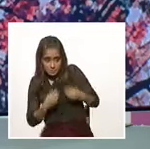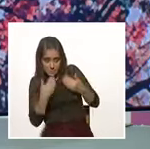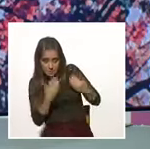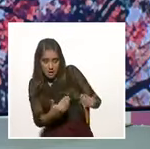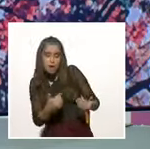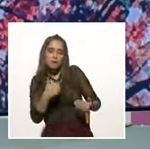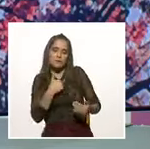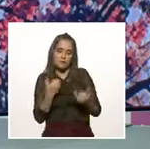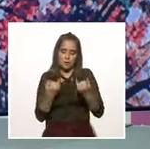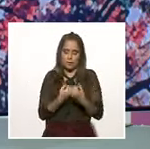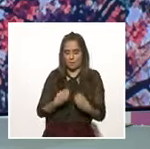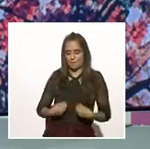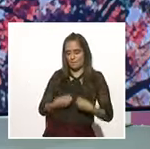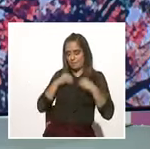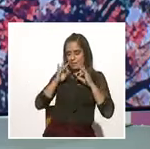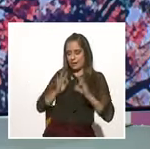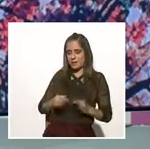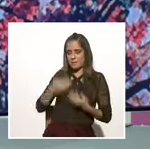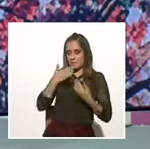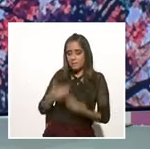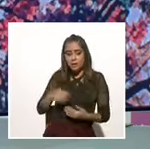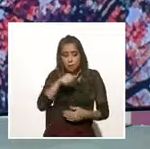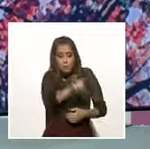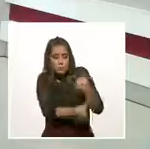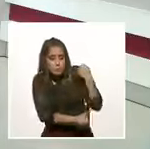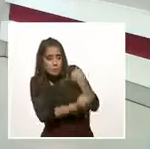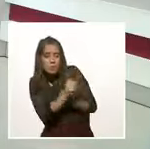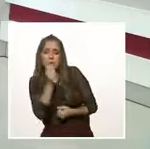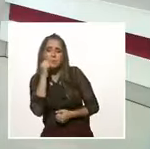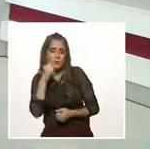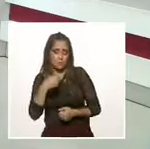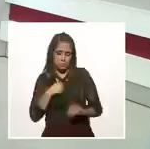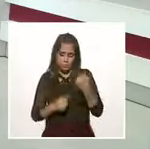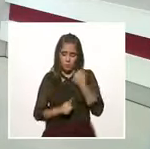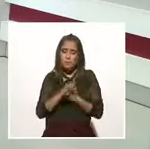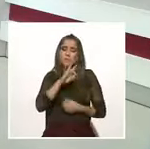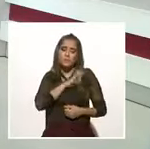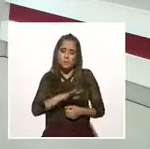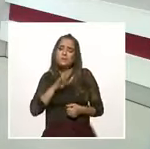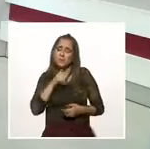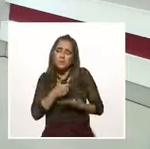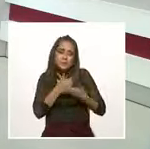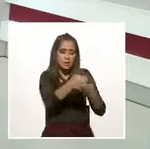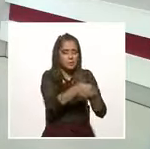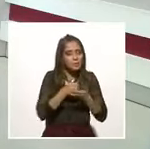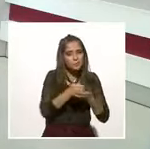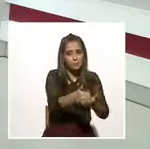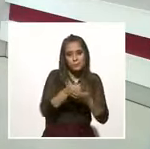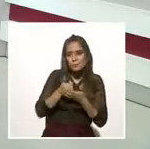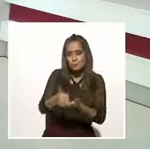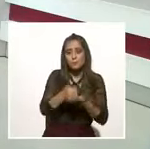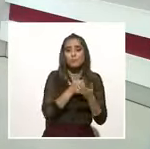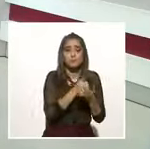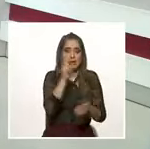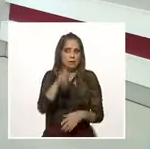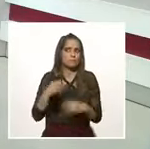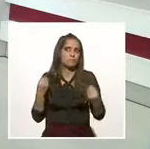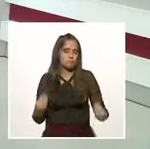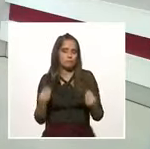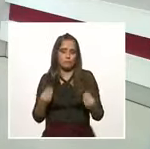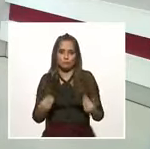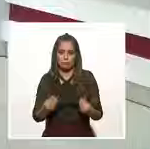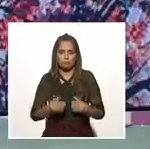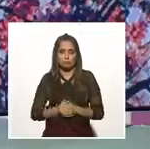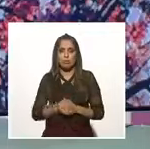bienestar. Saber que si el otro es afectado, también me puede afectar. Entonces, tenemos un espíritu solidario muy importante. De hecho,